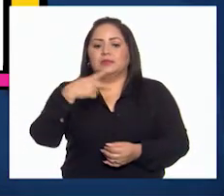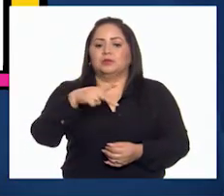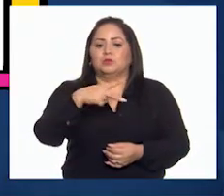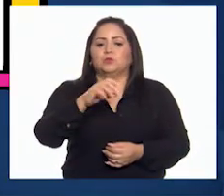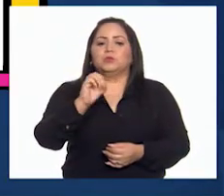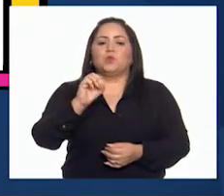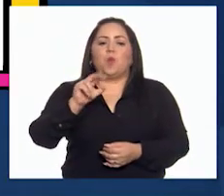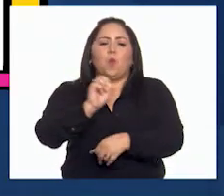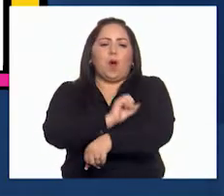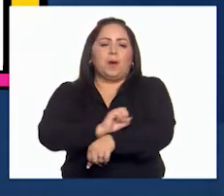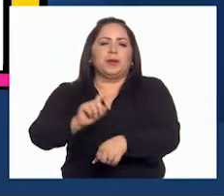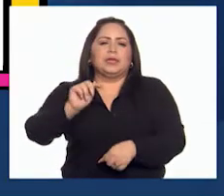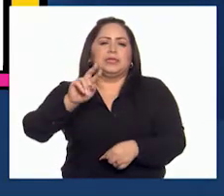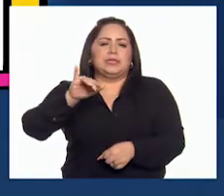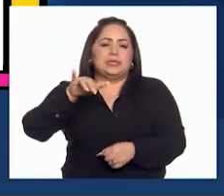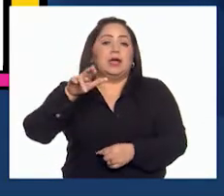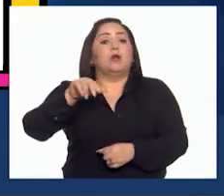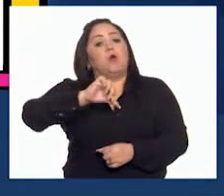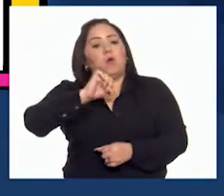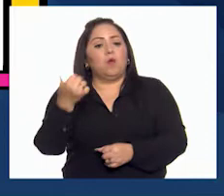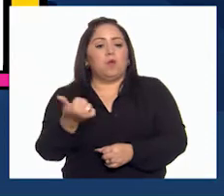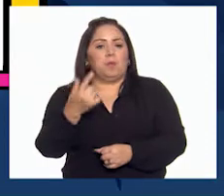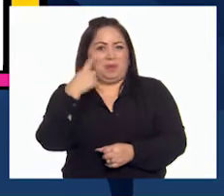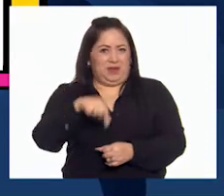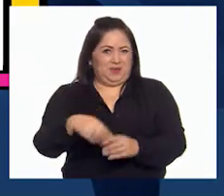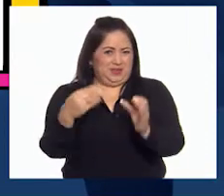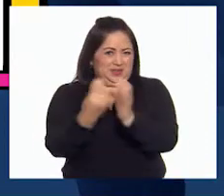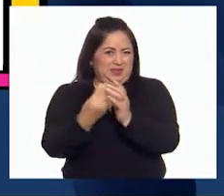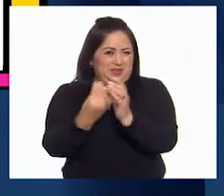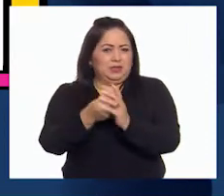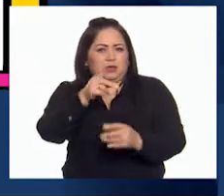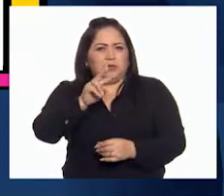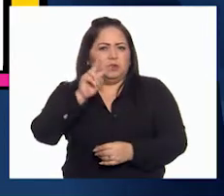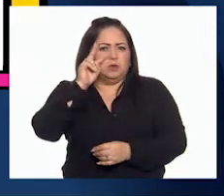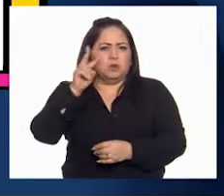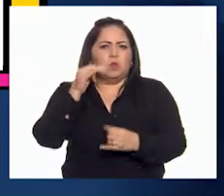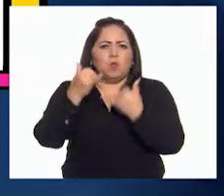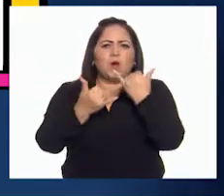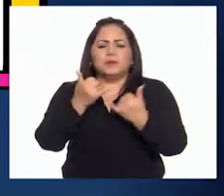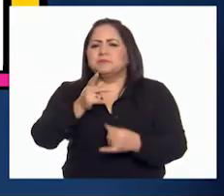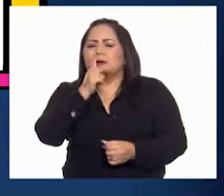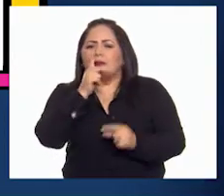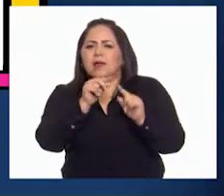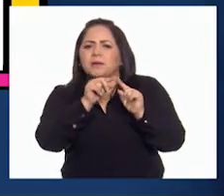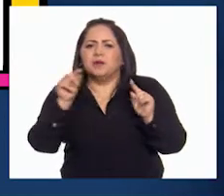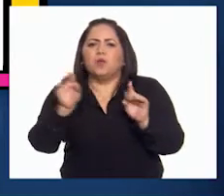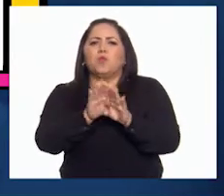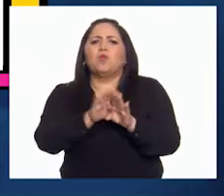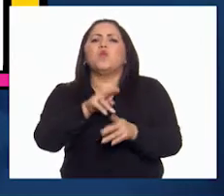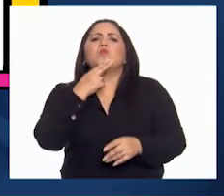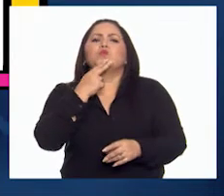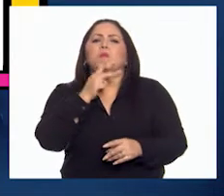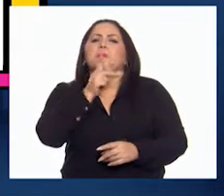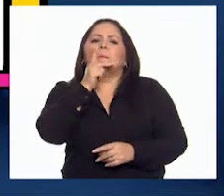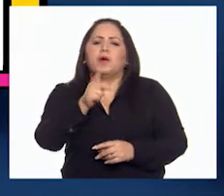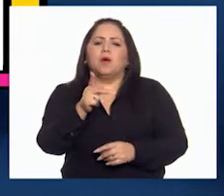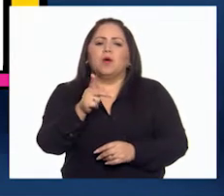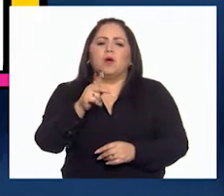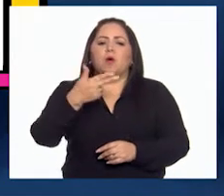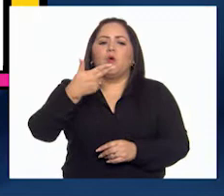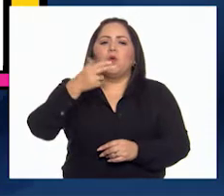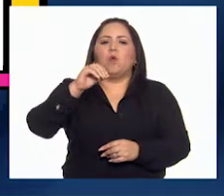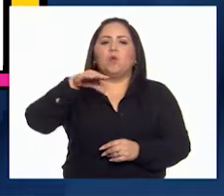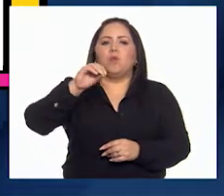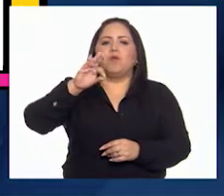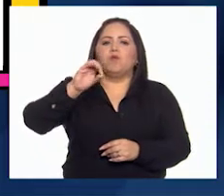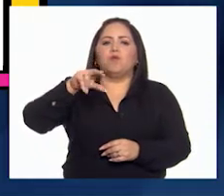suave trinar. Y por último, para esta clase, veremos los juegos de palabras como el uso de palabras